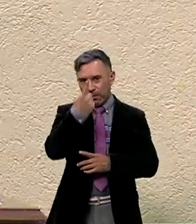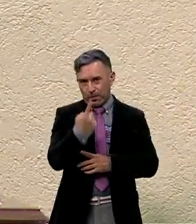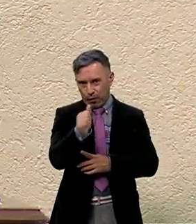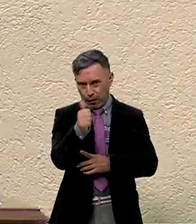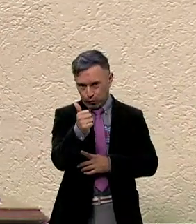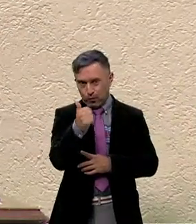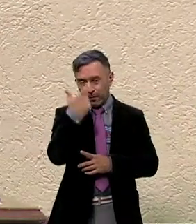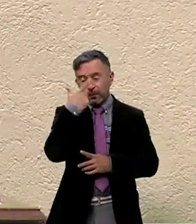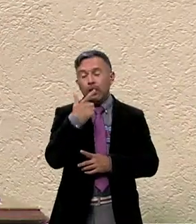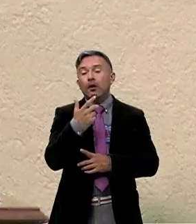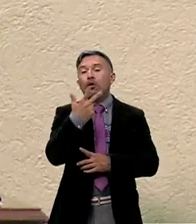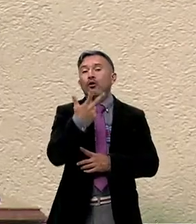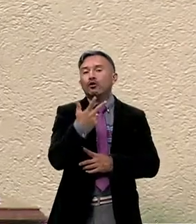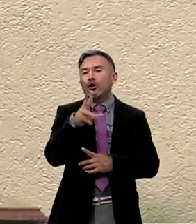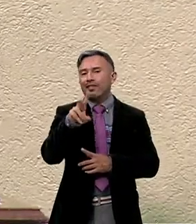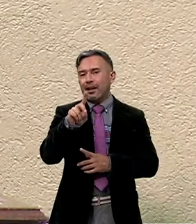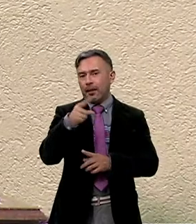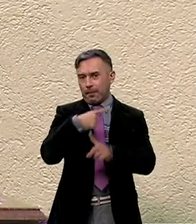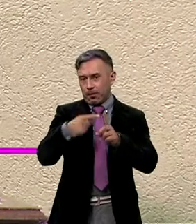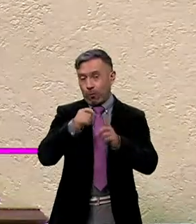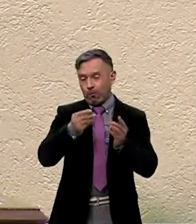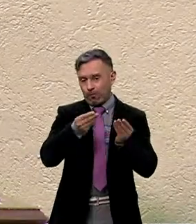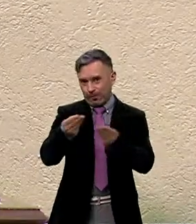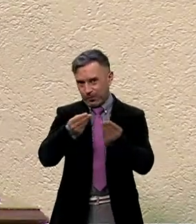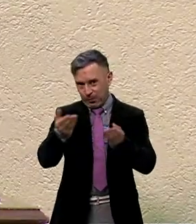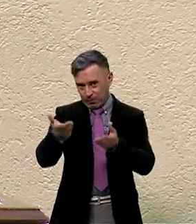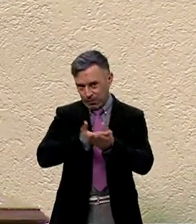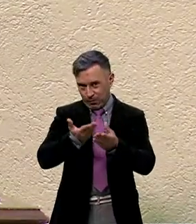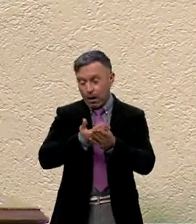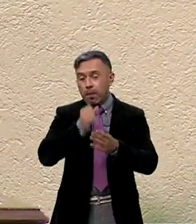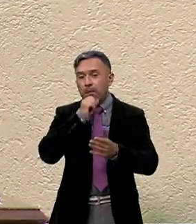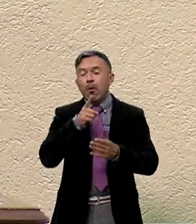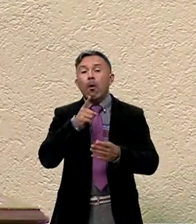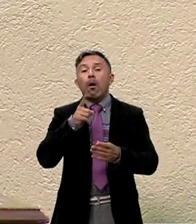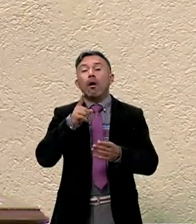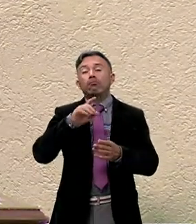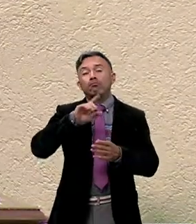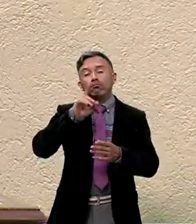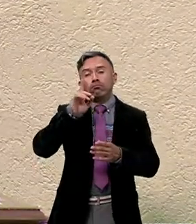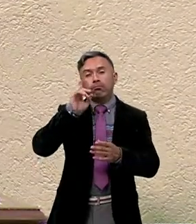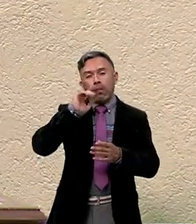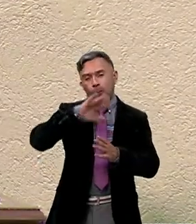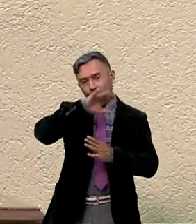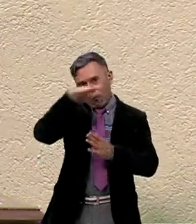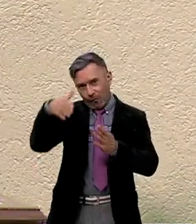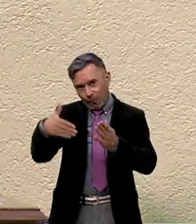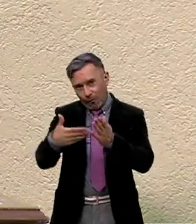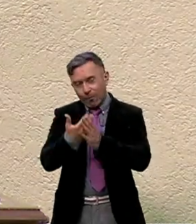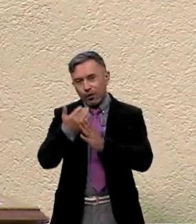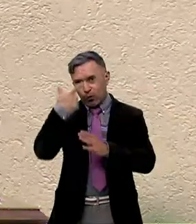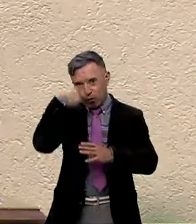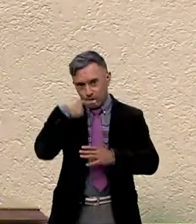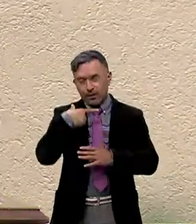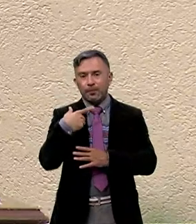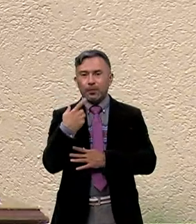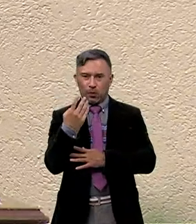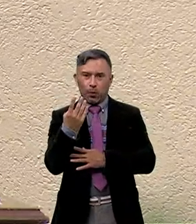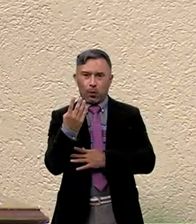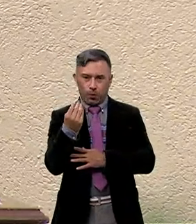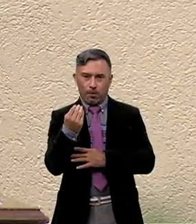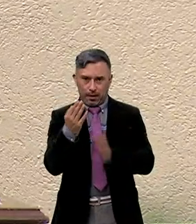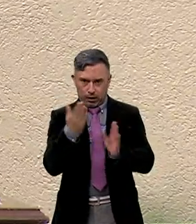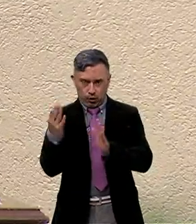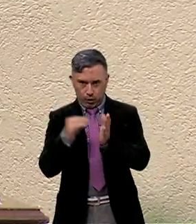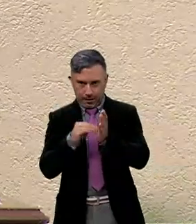y se siguieron recibiendo hasta pasadas las 21 horas del día de hoy en términos de los lineamientos para la organización